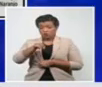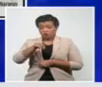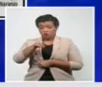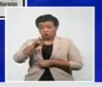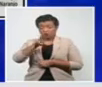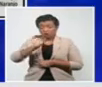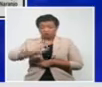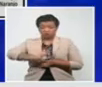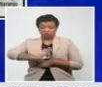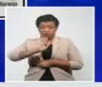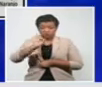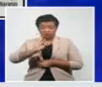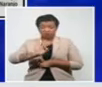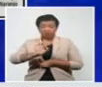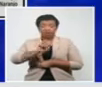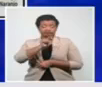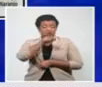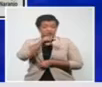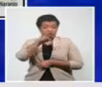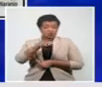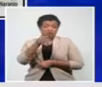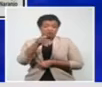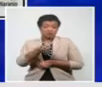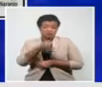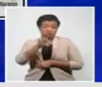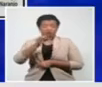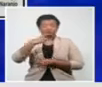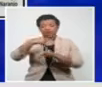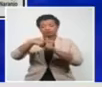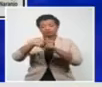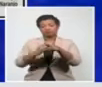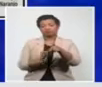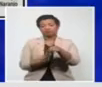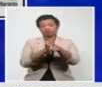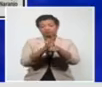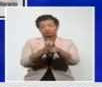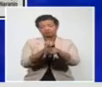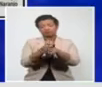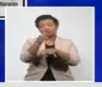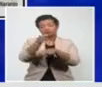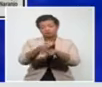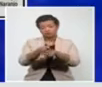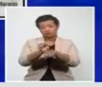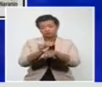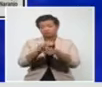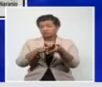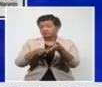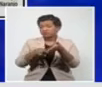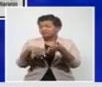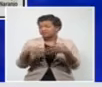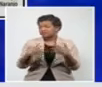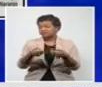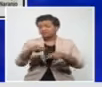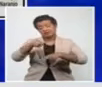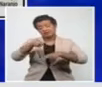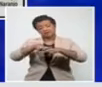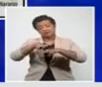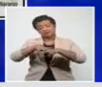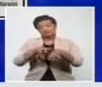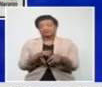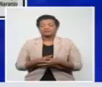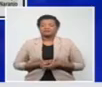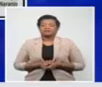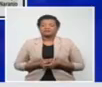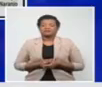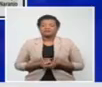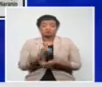55,1% de toda la incidencia de COVID-19 se encuentran en la provincia de La Habana. Y uno de